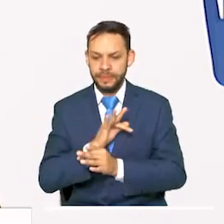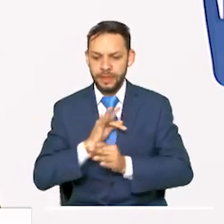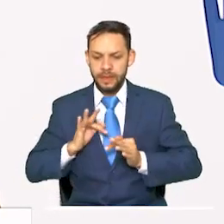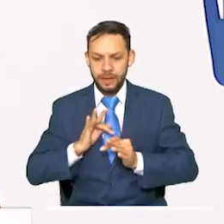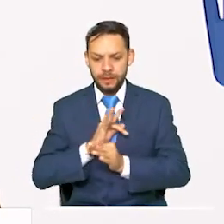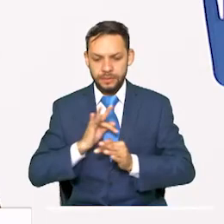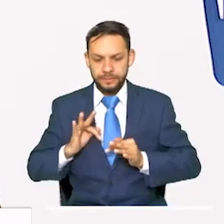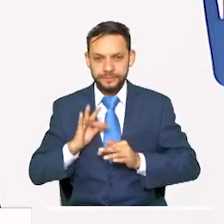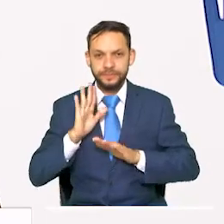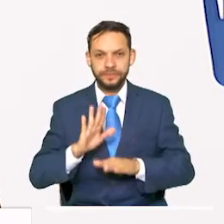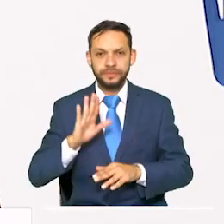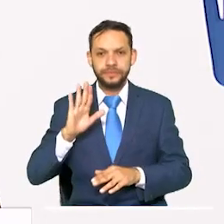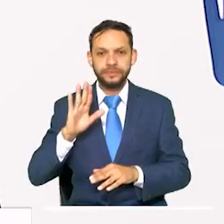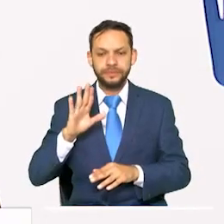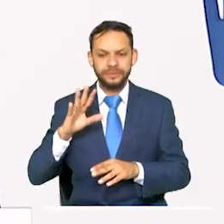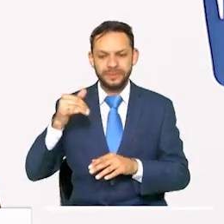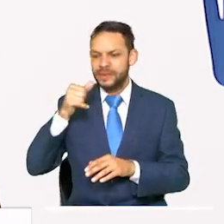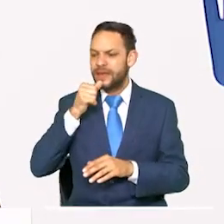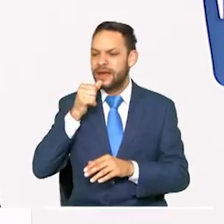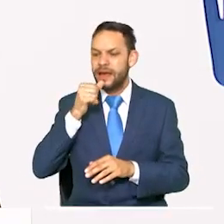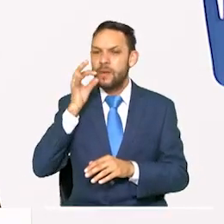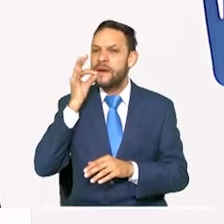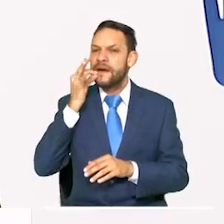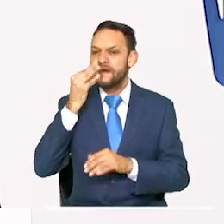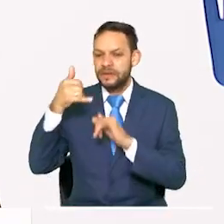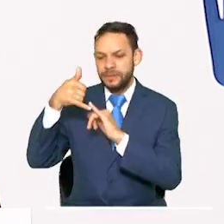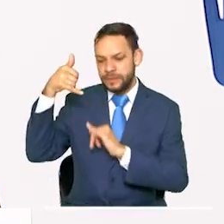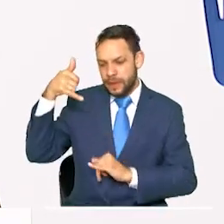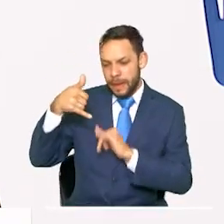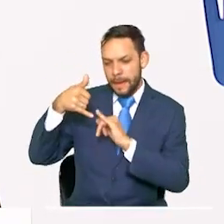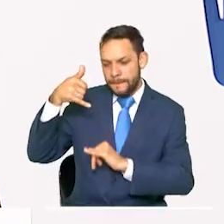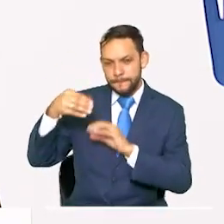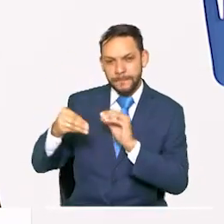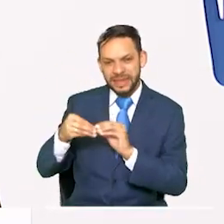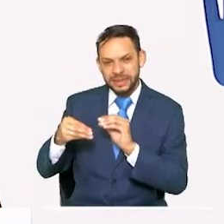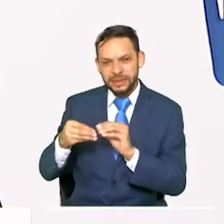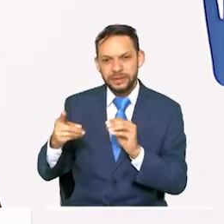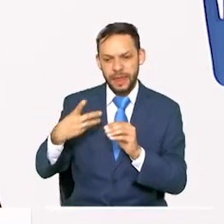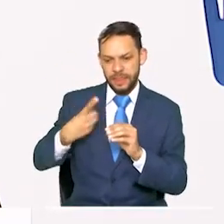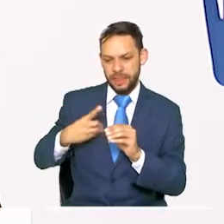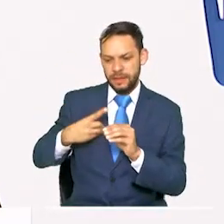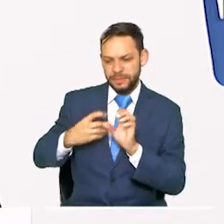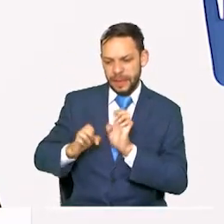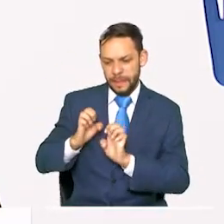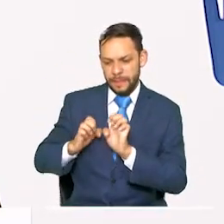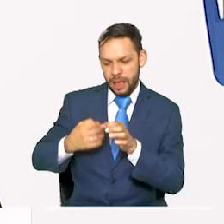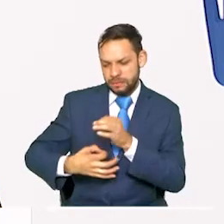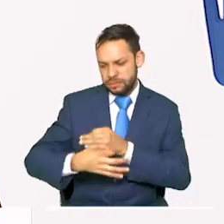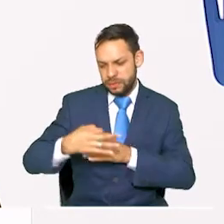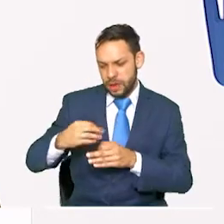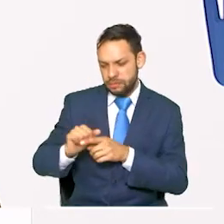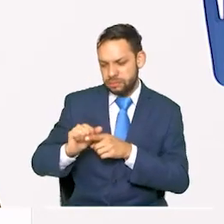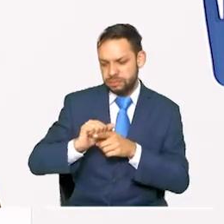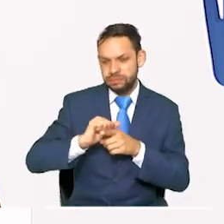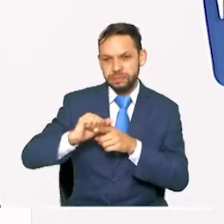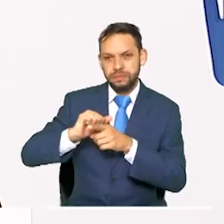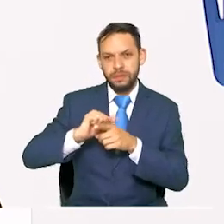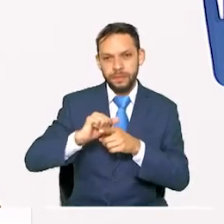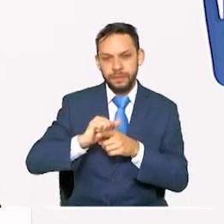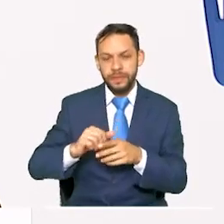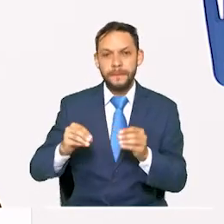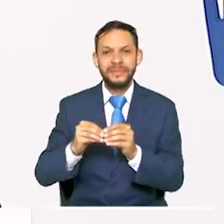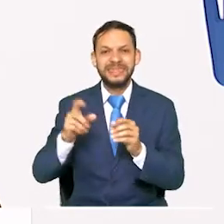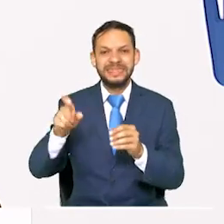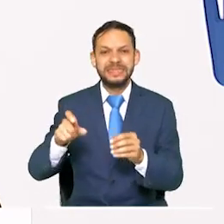los enemas, de los ayunos intermitentes, de los cambios nutricionales, de los mismos